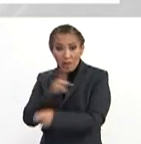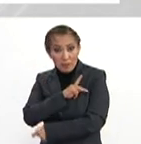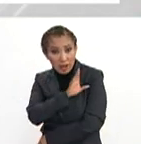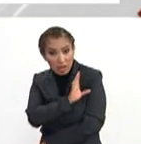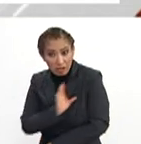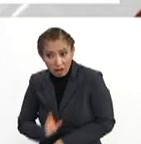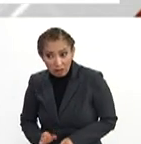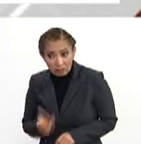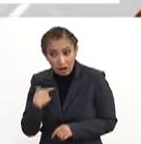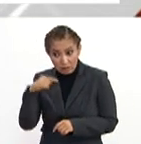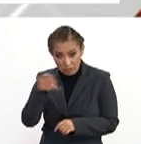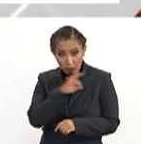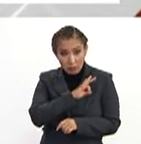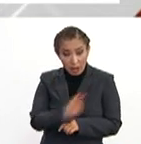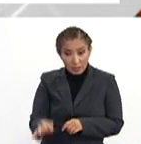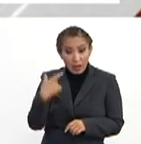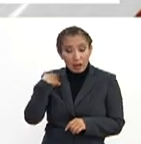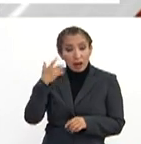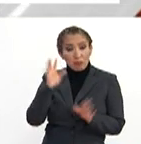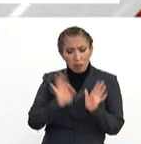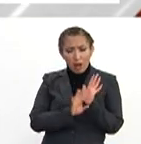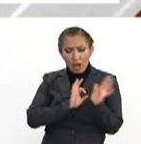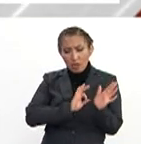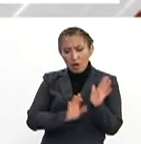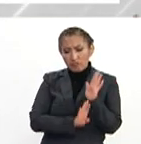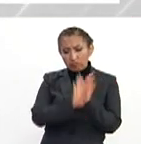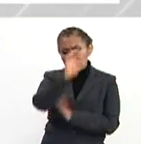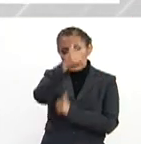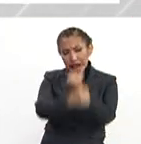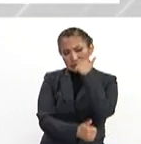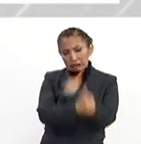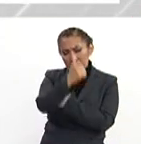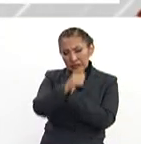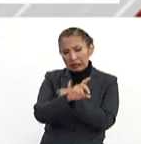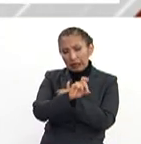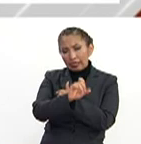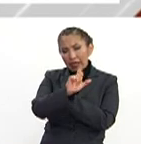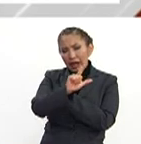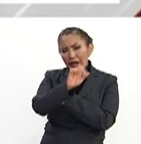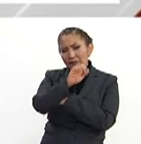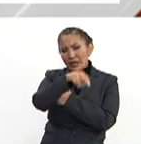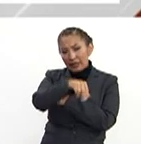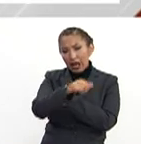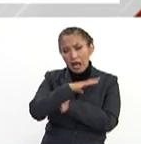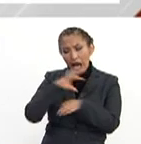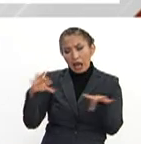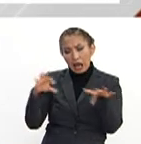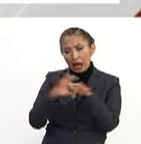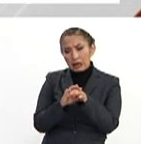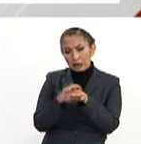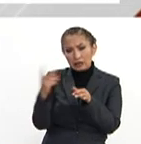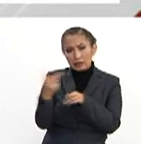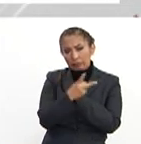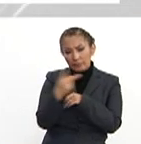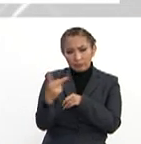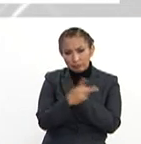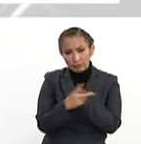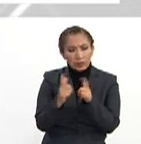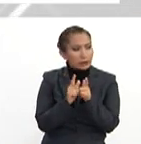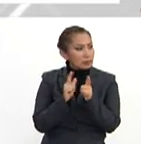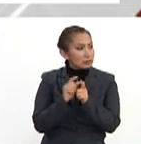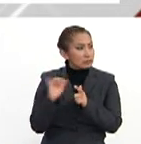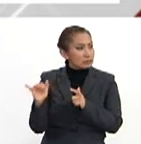candidatura, sí cree que podría repuntar y es tan competitivo como Delfina, asumiendo que hay una alianza de las